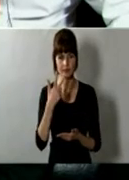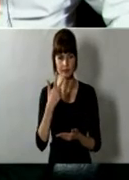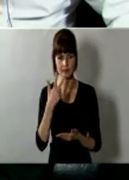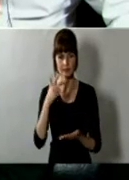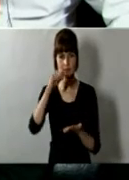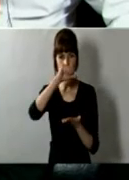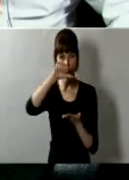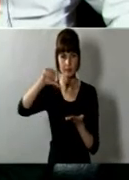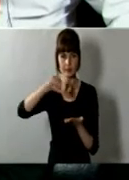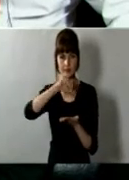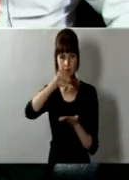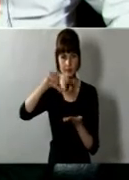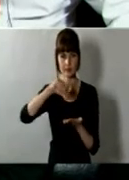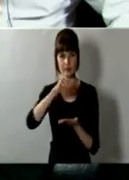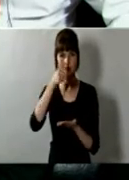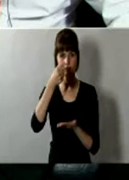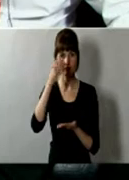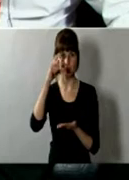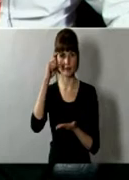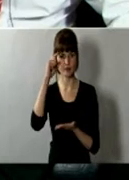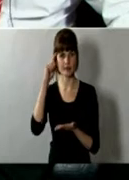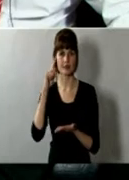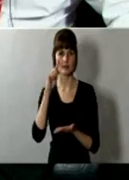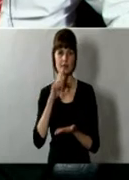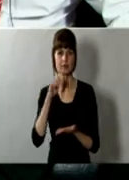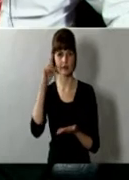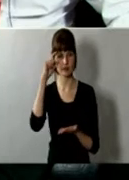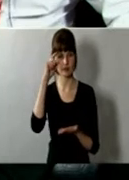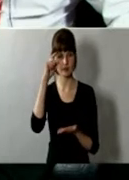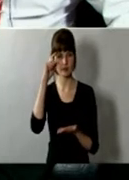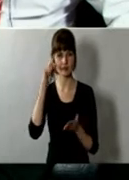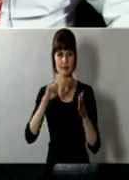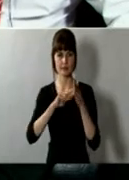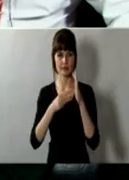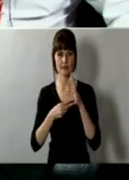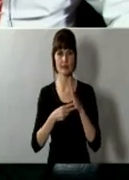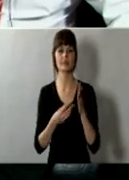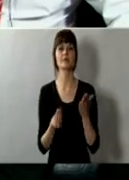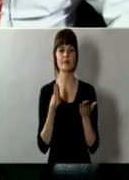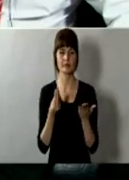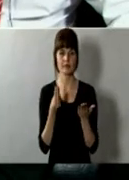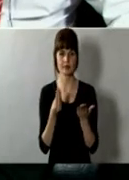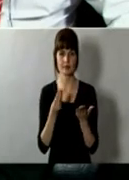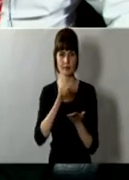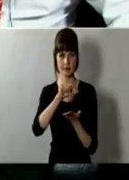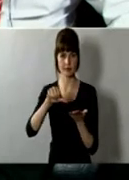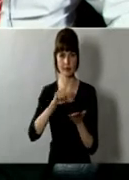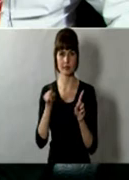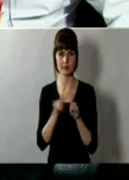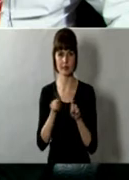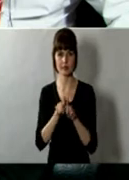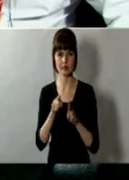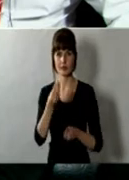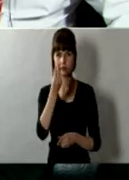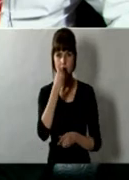es justamente El aceite El aceite Tiene varios simbolismos El aceite Es como alimento El